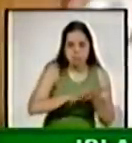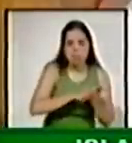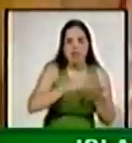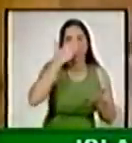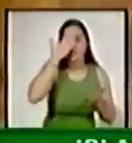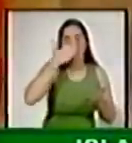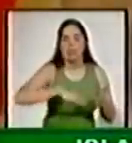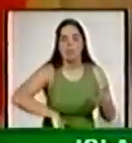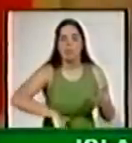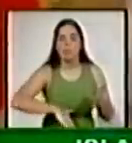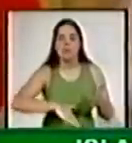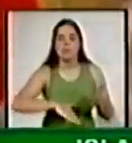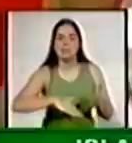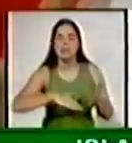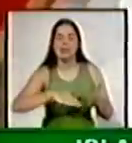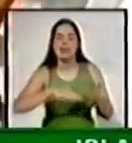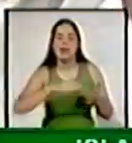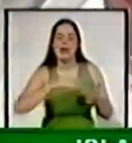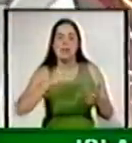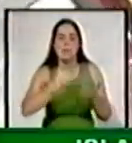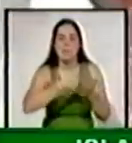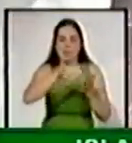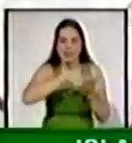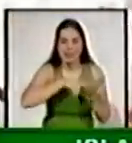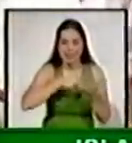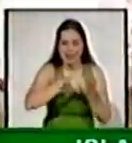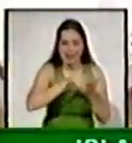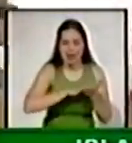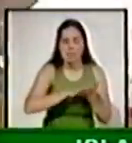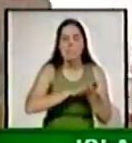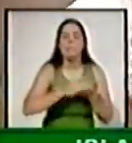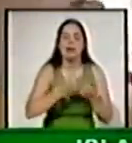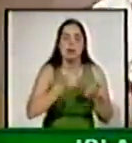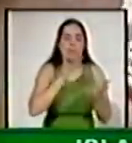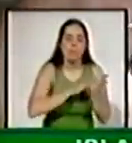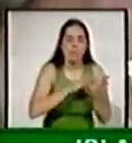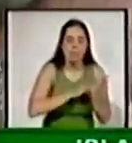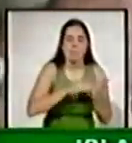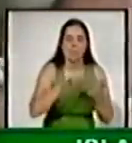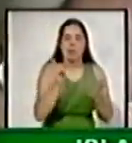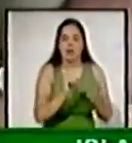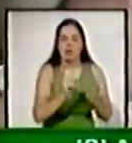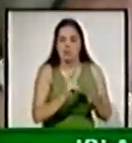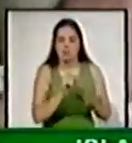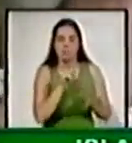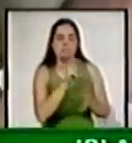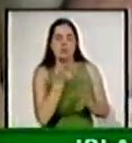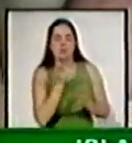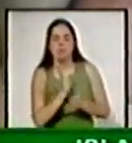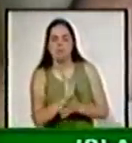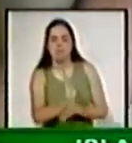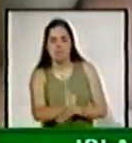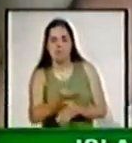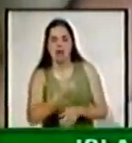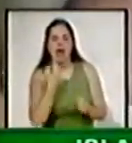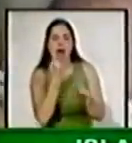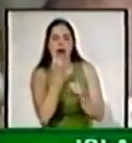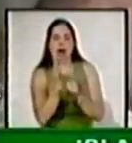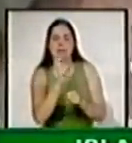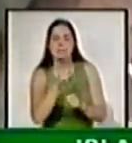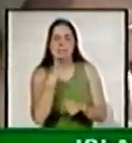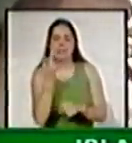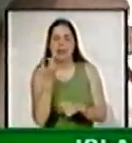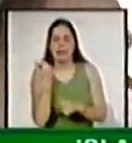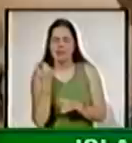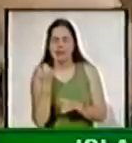es. Entonces, le vamos a colocar, miren. Diana, mirá, yo sigo aquí hasta vos, el fin del mundo. Ahí está, vos seguís, seguís